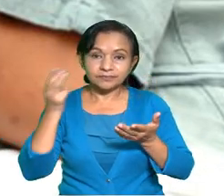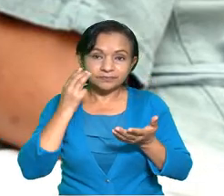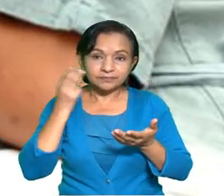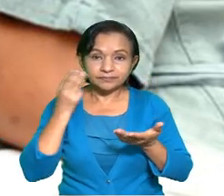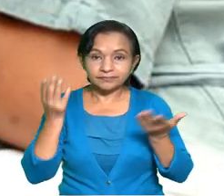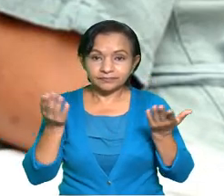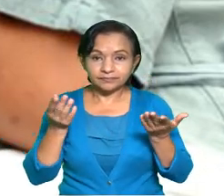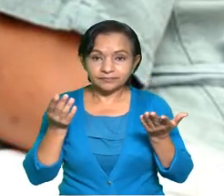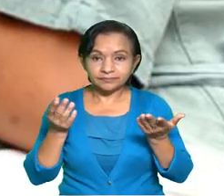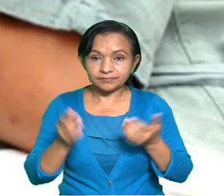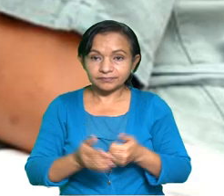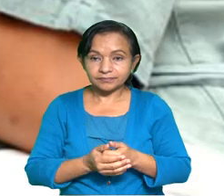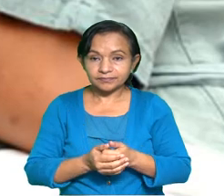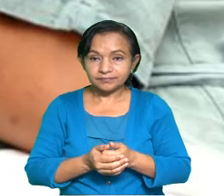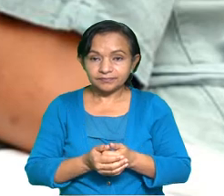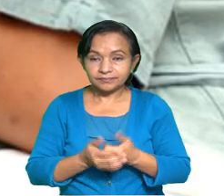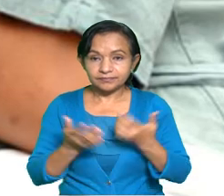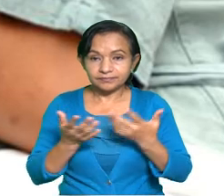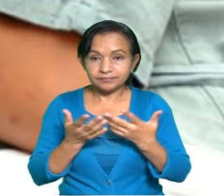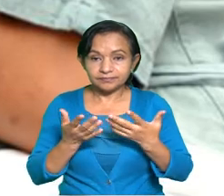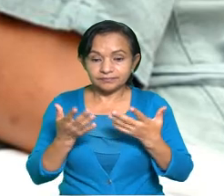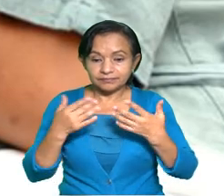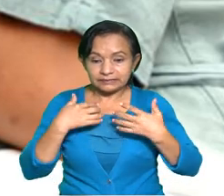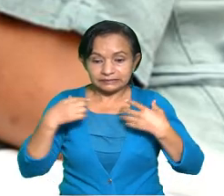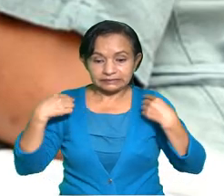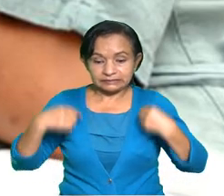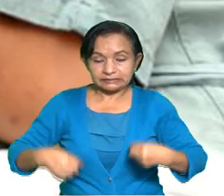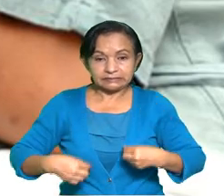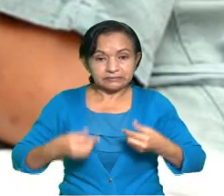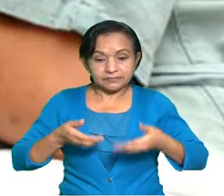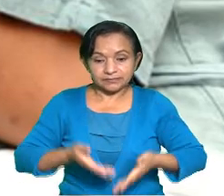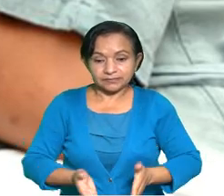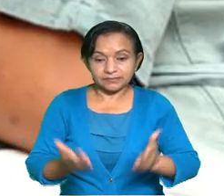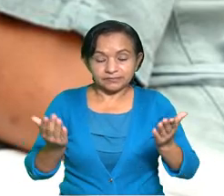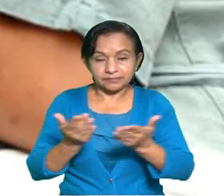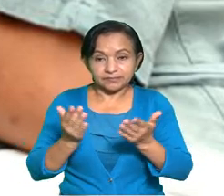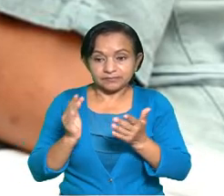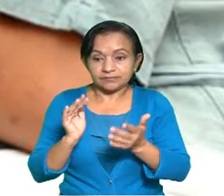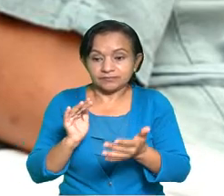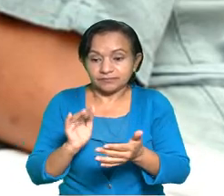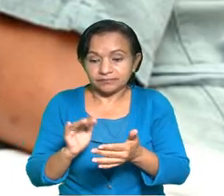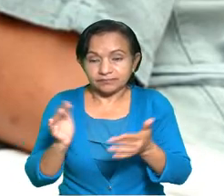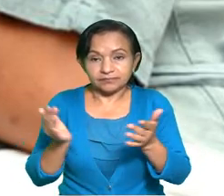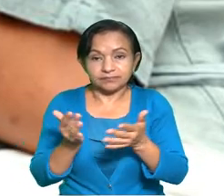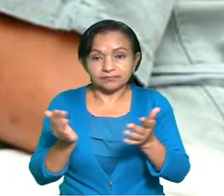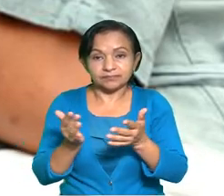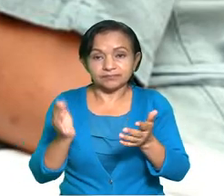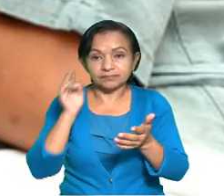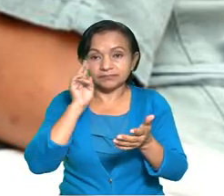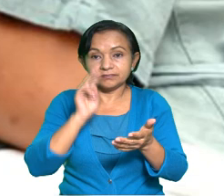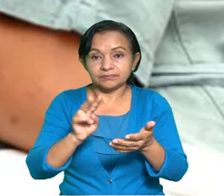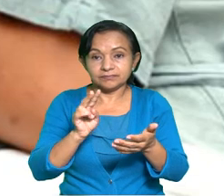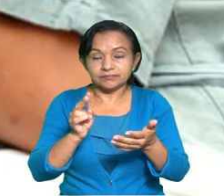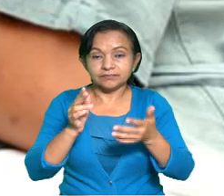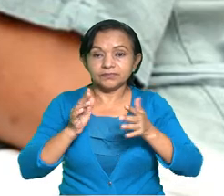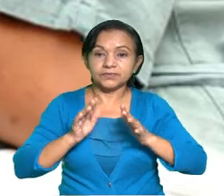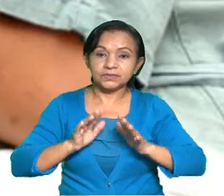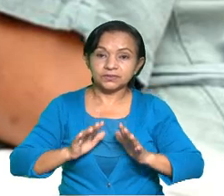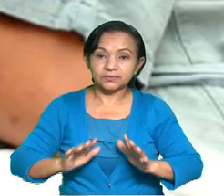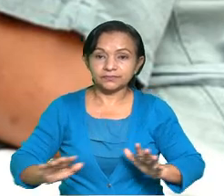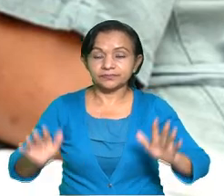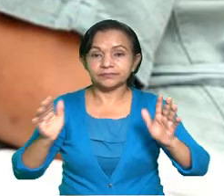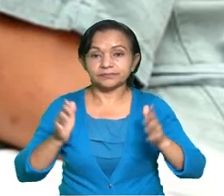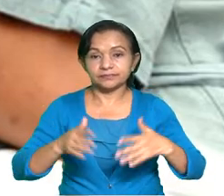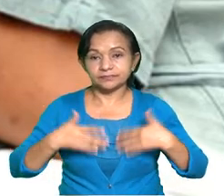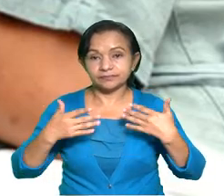está con muchos aparatos. ¿Cómo habrá salido mi hijo? Sí, cómo lo va a tocar, y ella al verlo se relaja, ella se